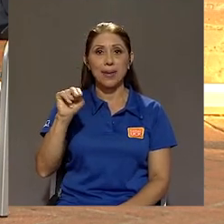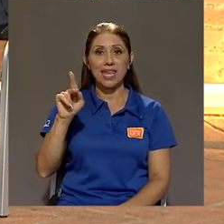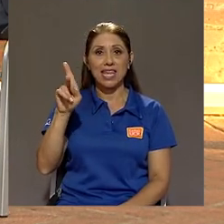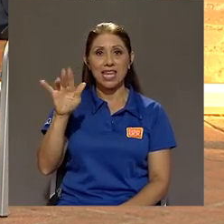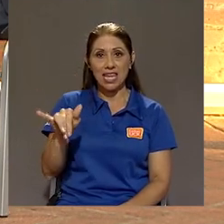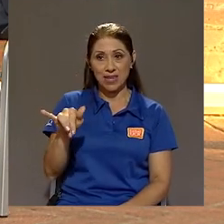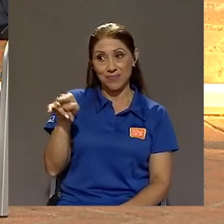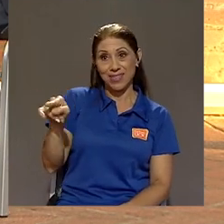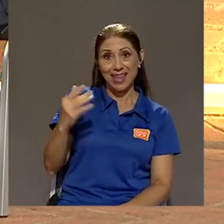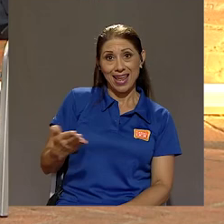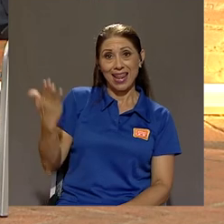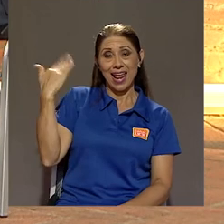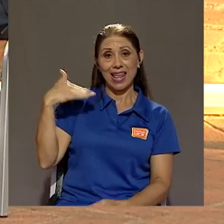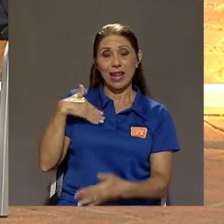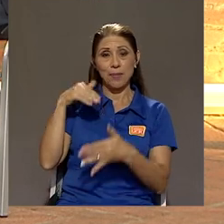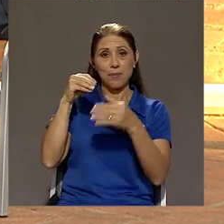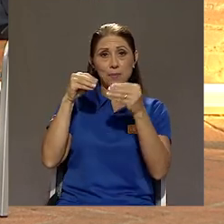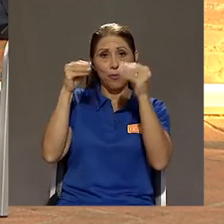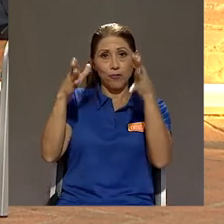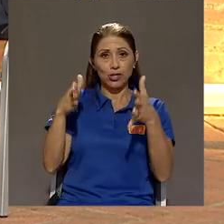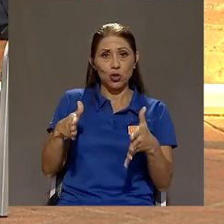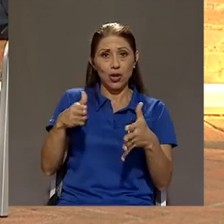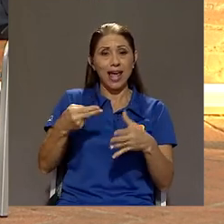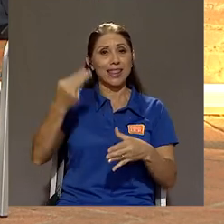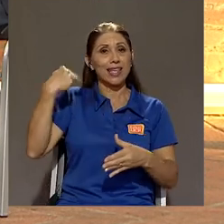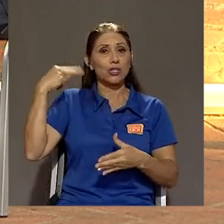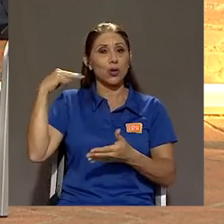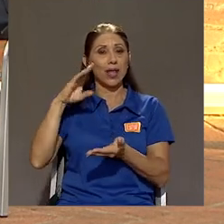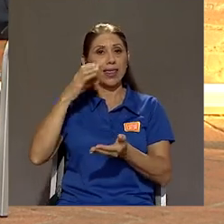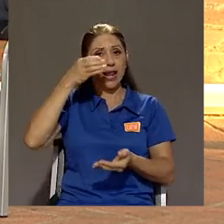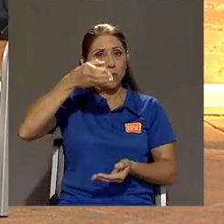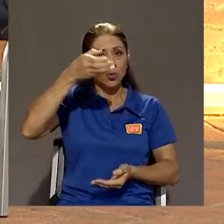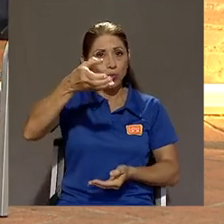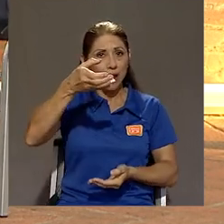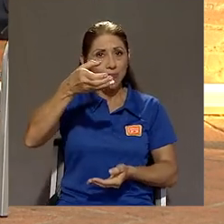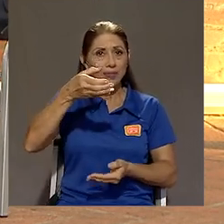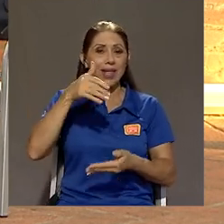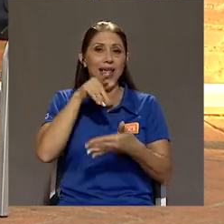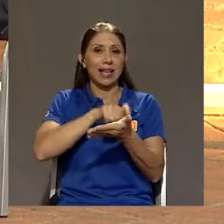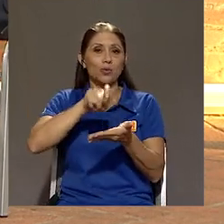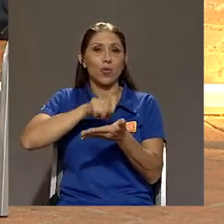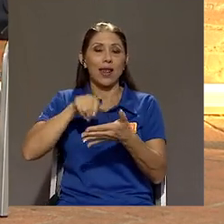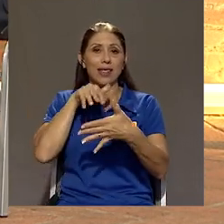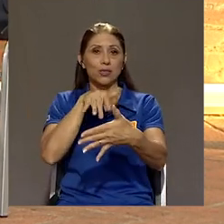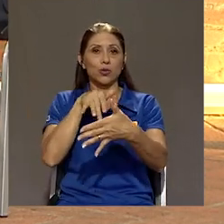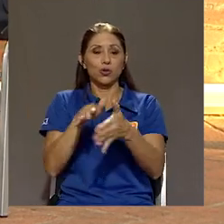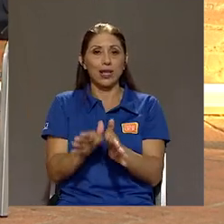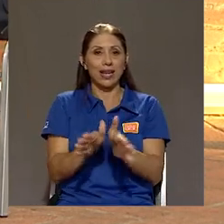profesora de Historia de la Cultura en Estudios Generales,